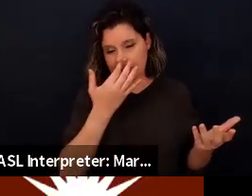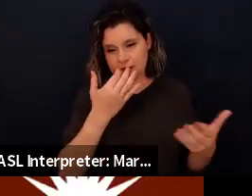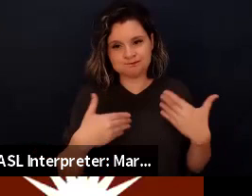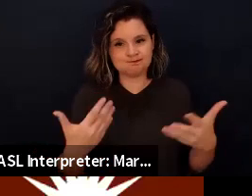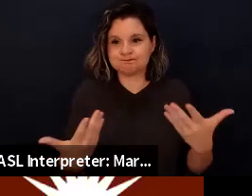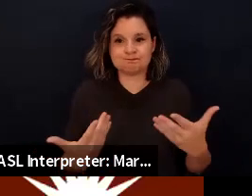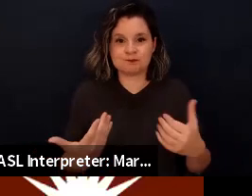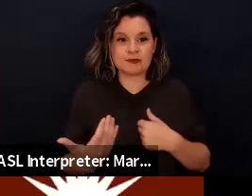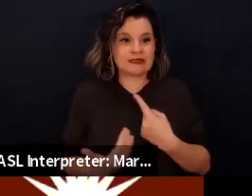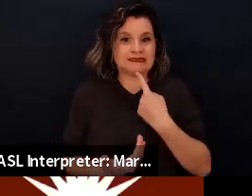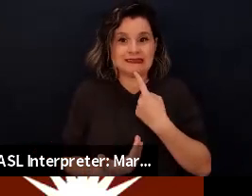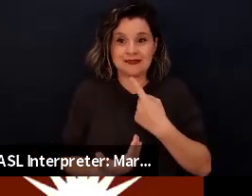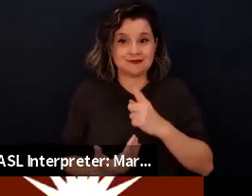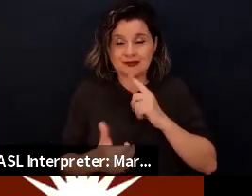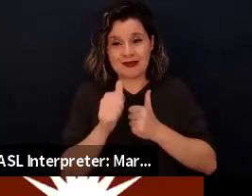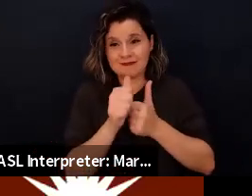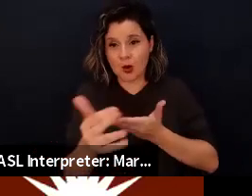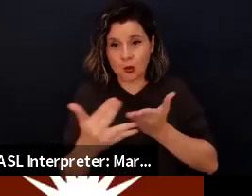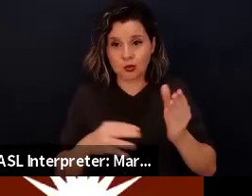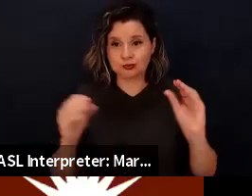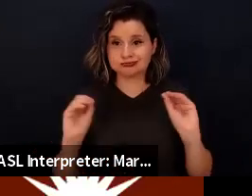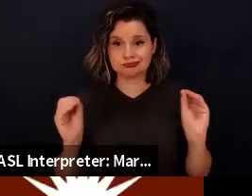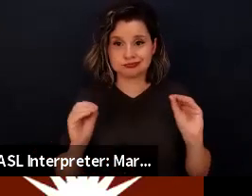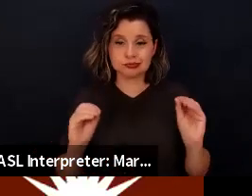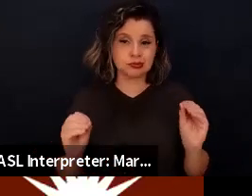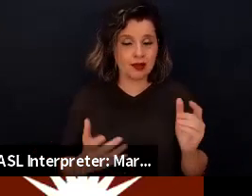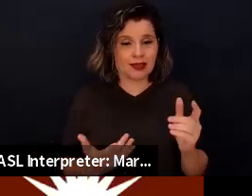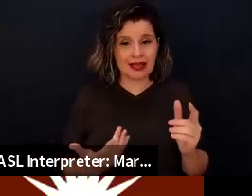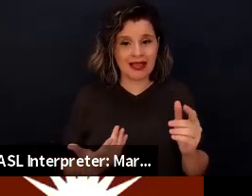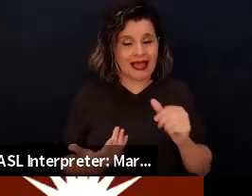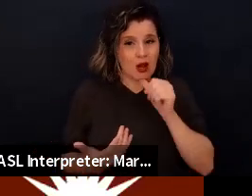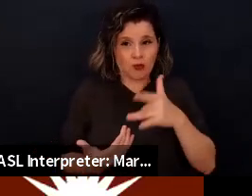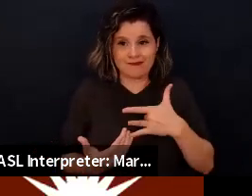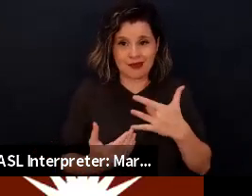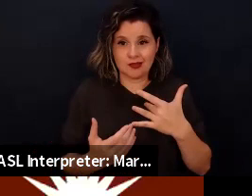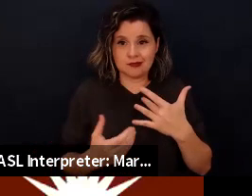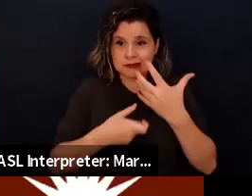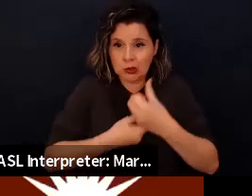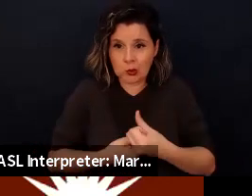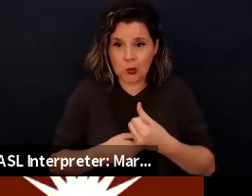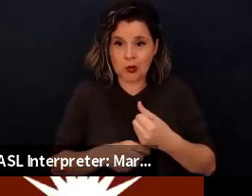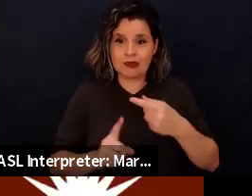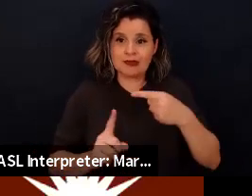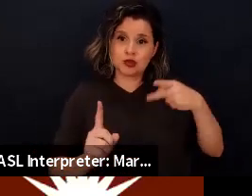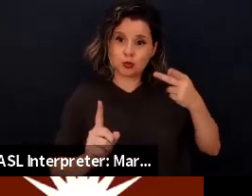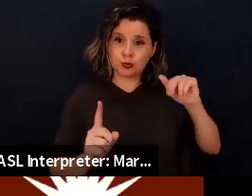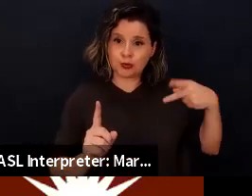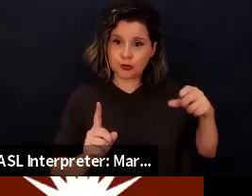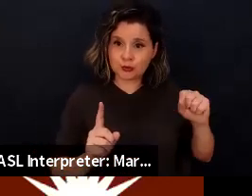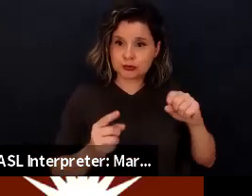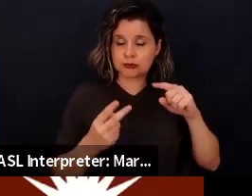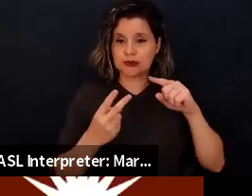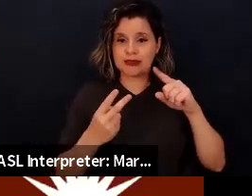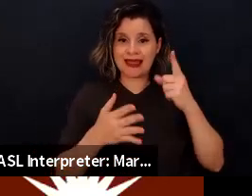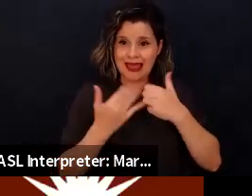no nos dice que se están siguiendo y no nos da una seguridad para que estos perpetrators, que estos que están haciendo